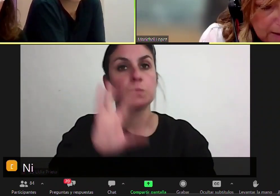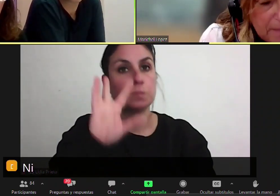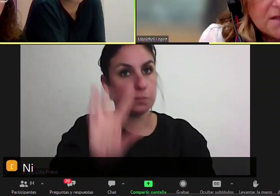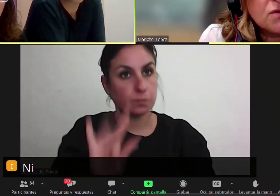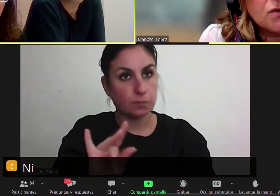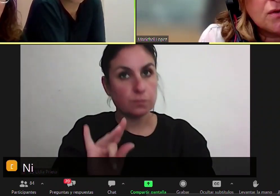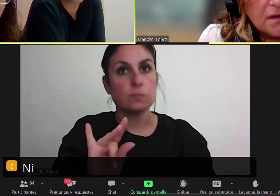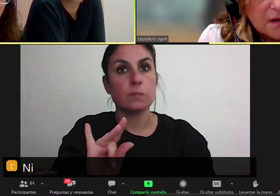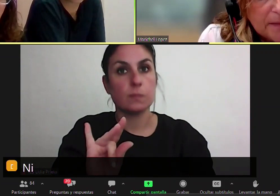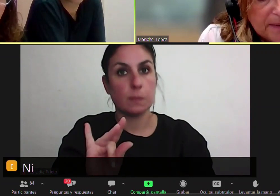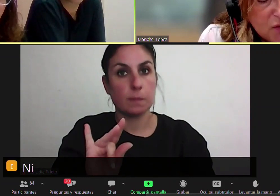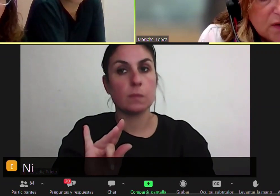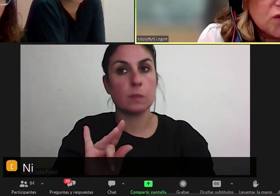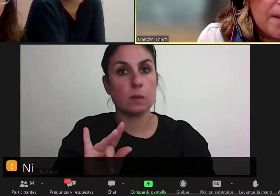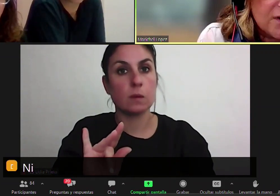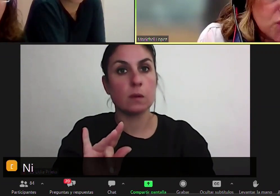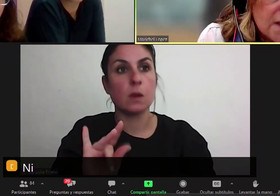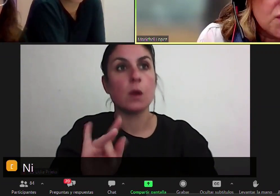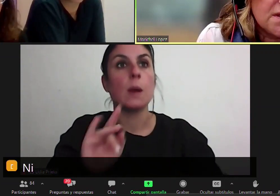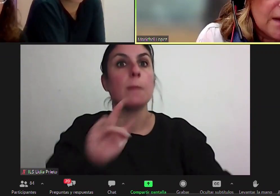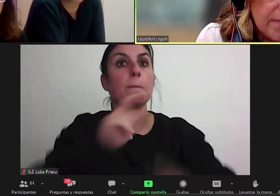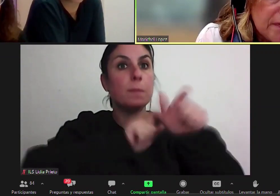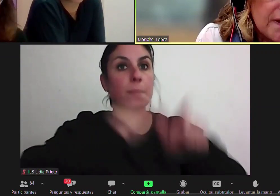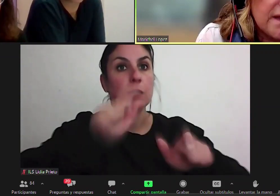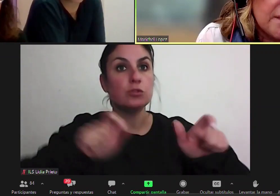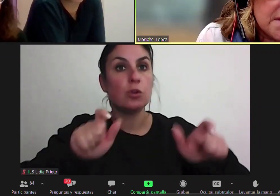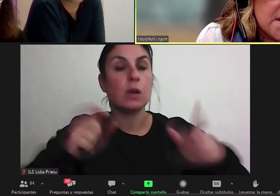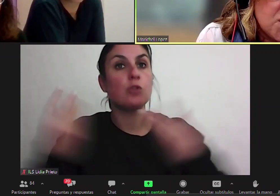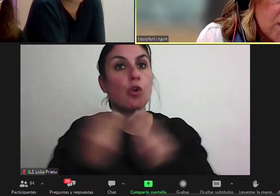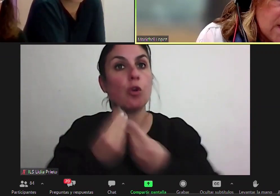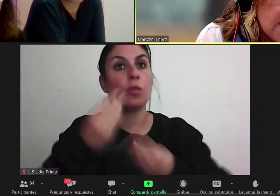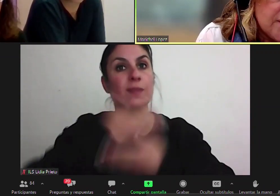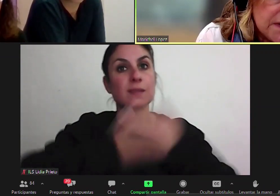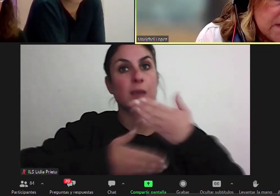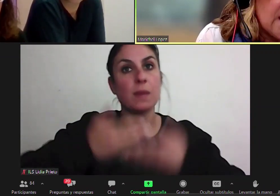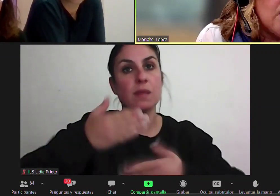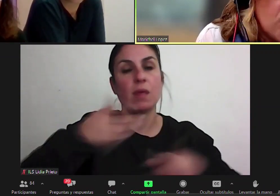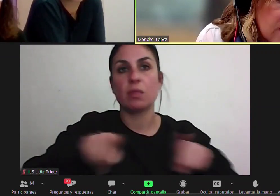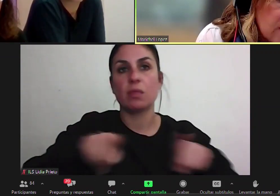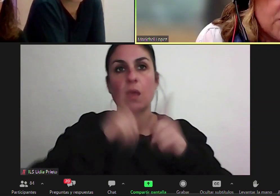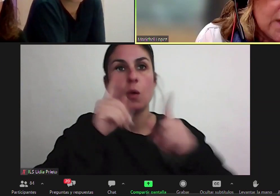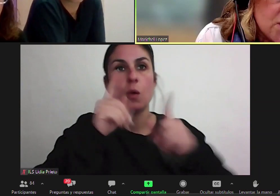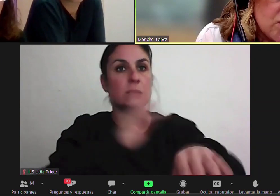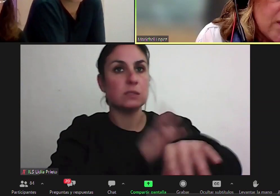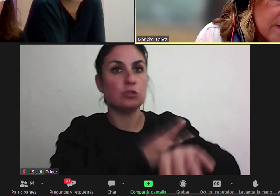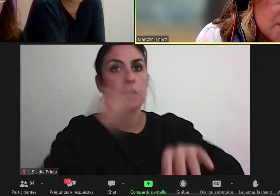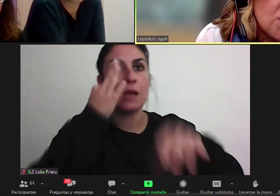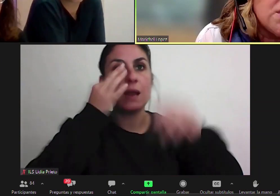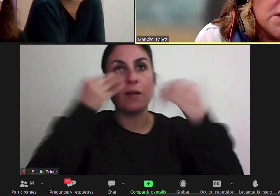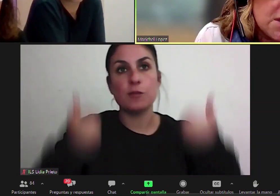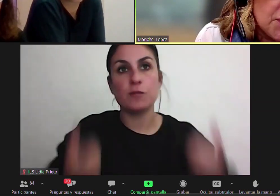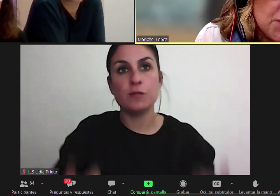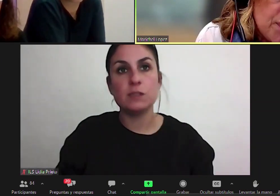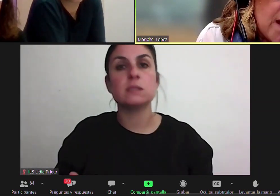pero... Problemas claro. de personas, o sea, personas con discapacidad, llámese sensorial, física, claro. O, en nuestro caso de ahora